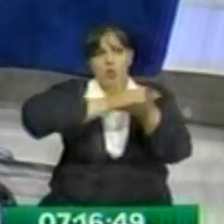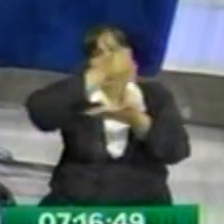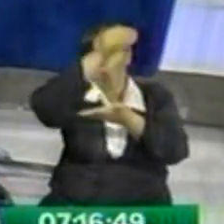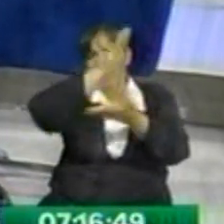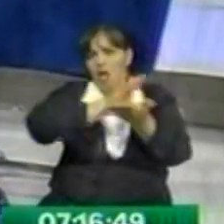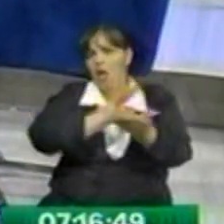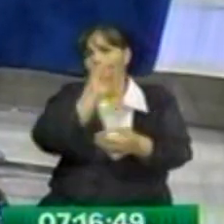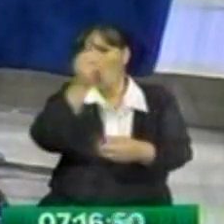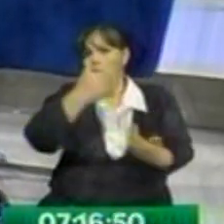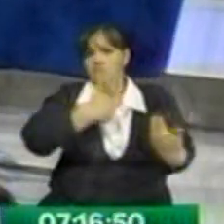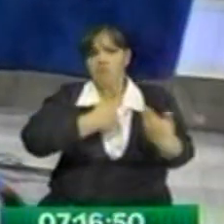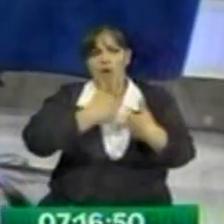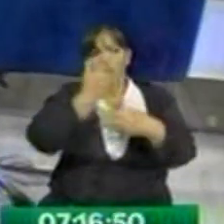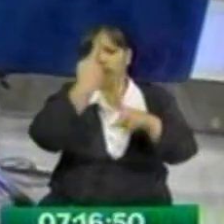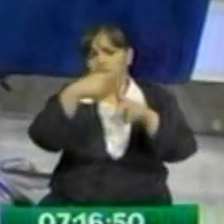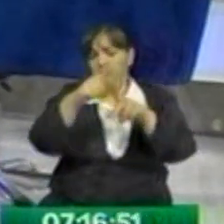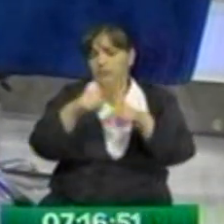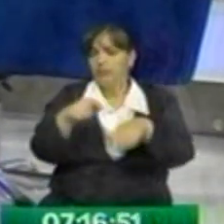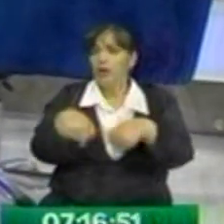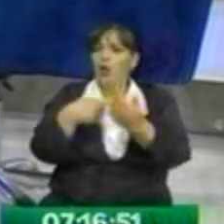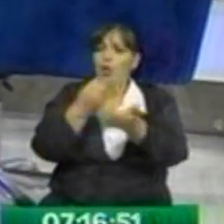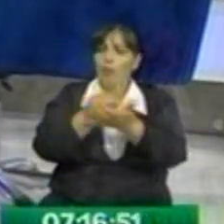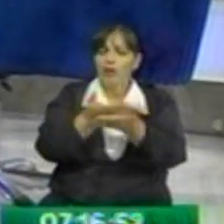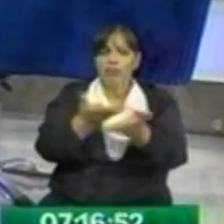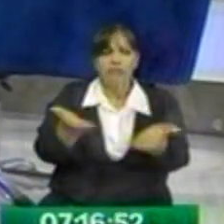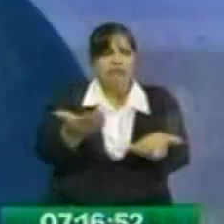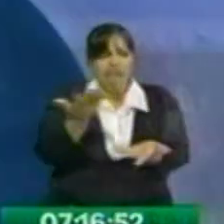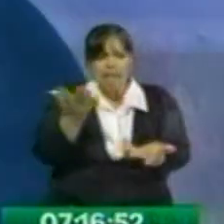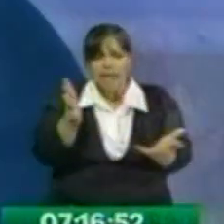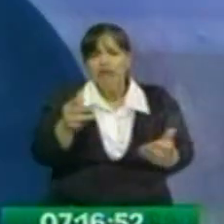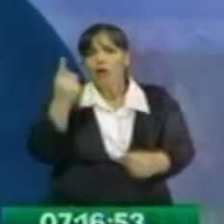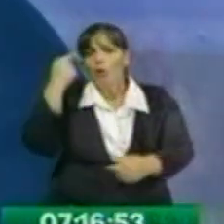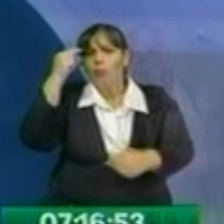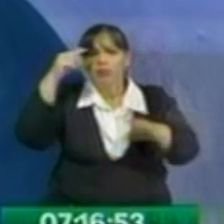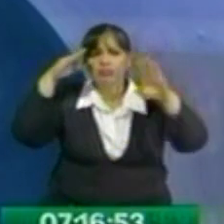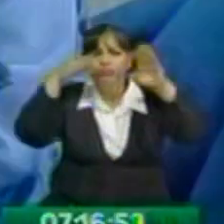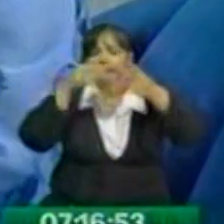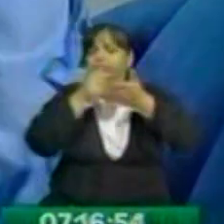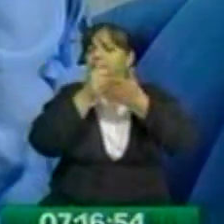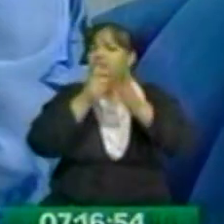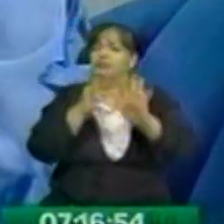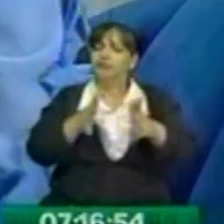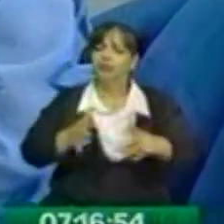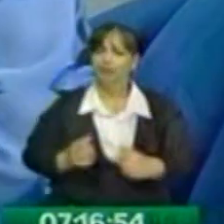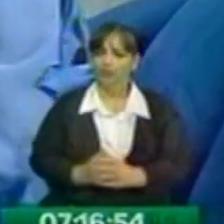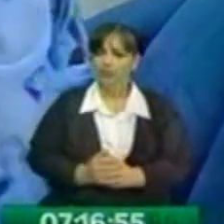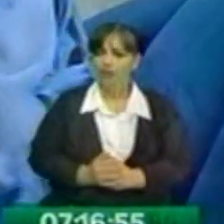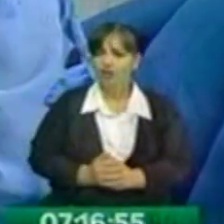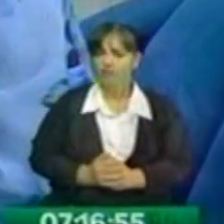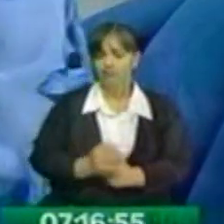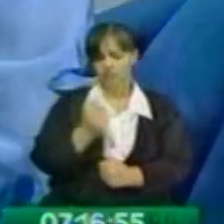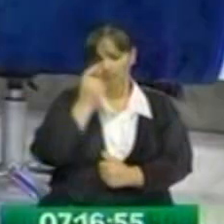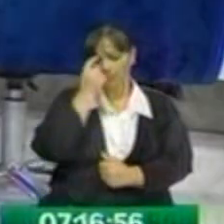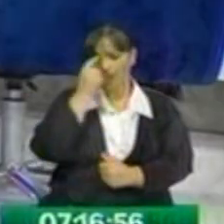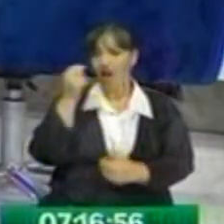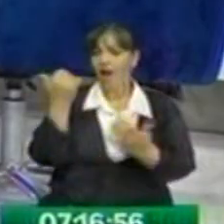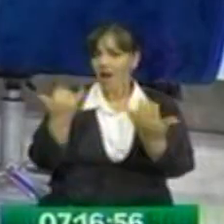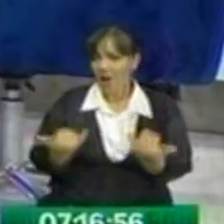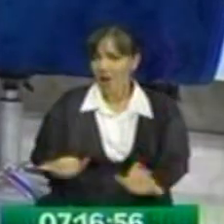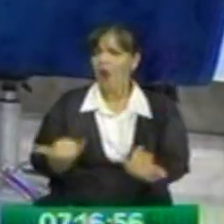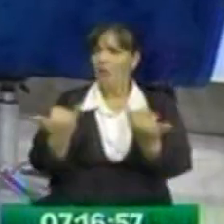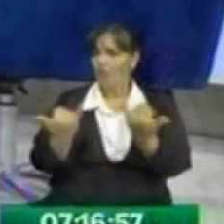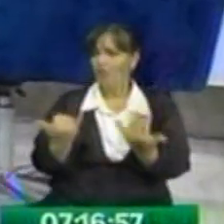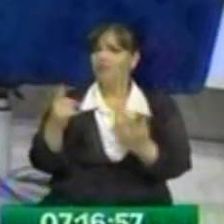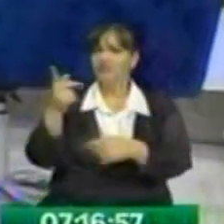que tiene usted la oportunidad de anunciar buenas noticias para quienes viven del arte y de la cultura. Sí,